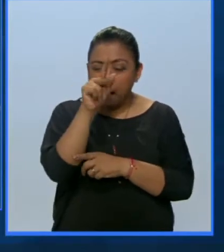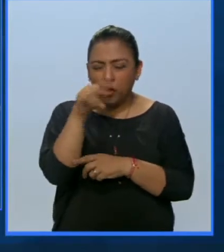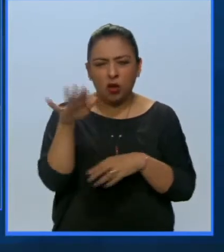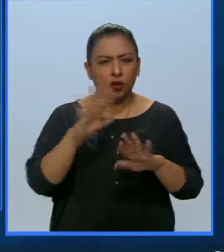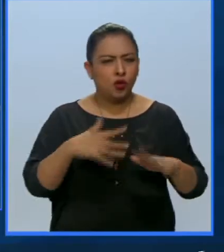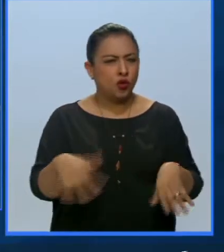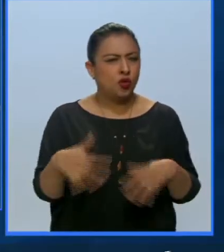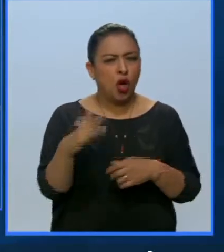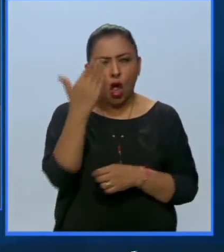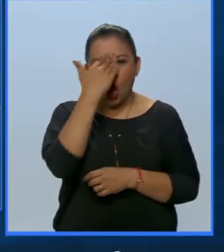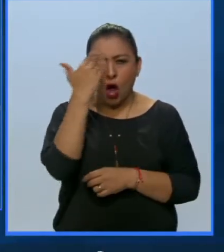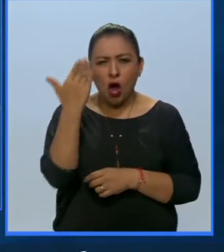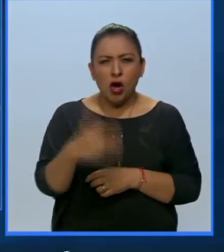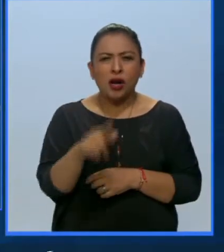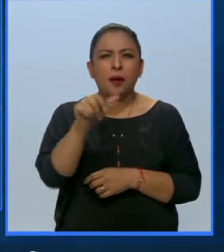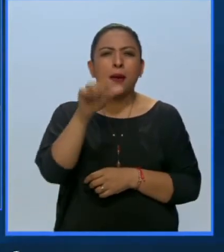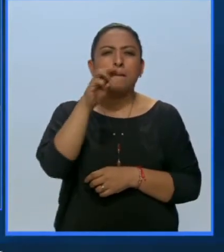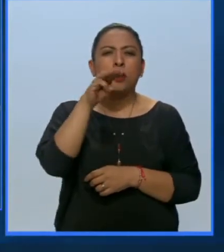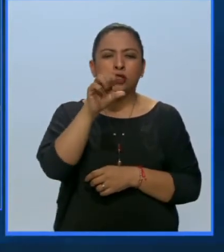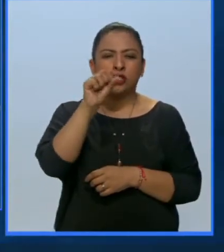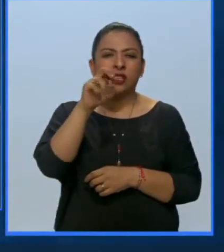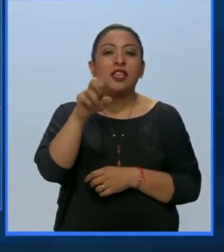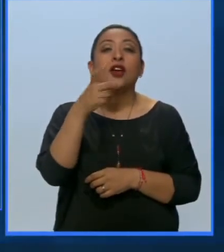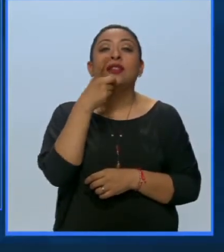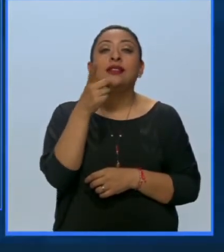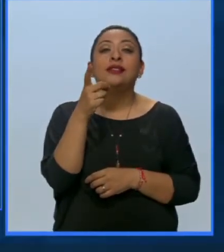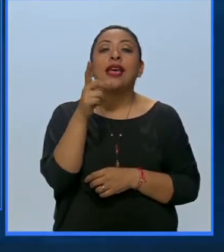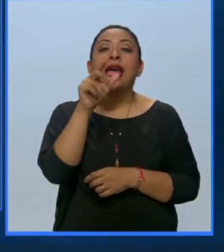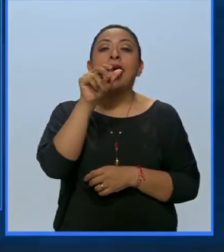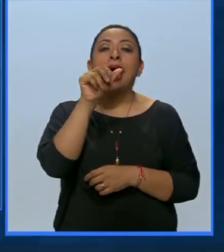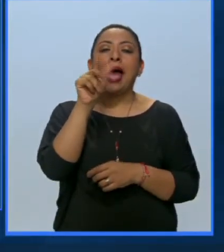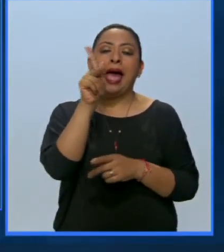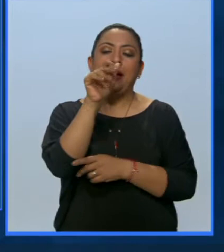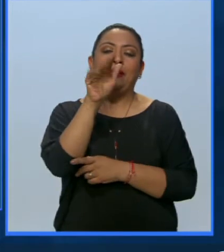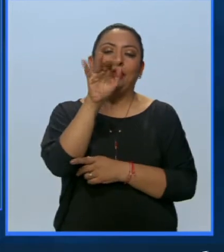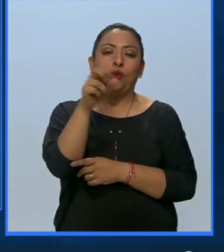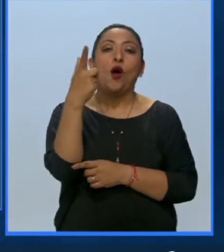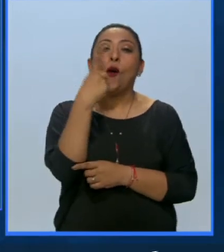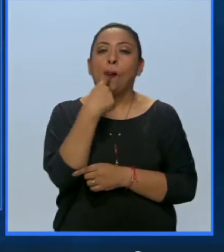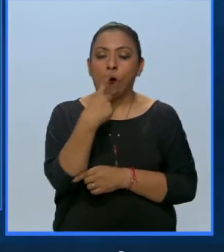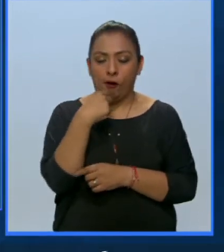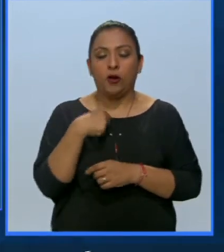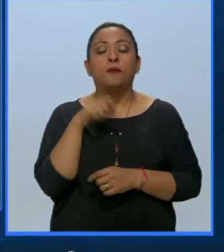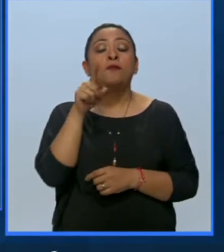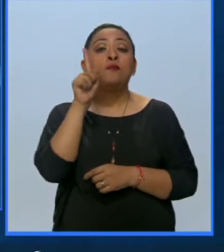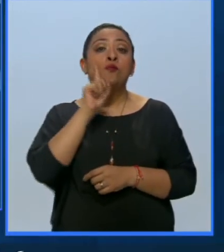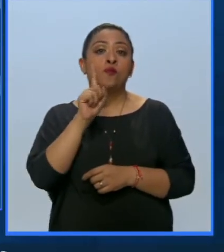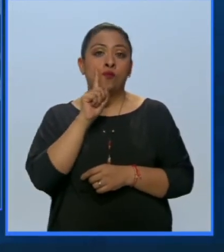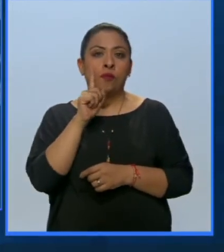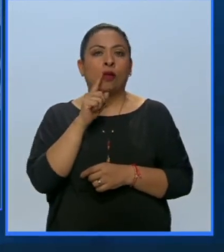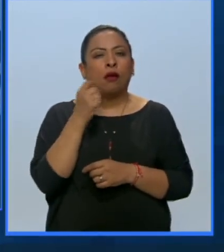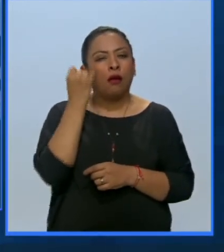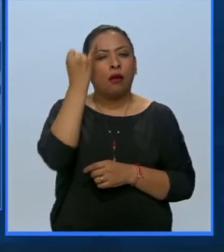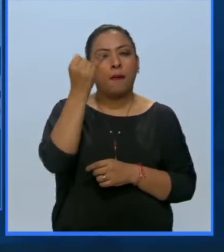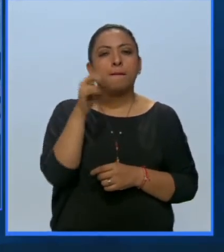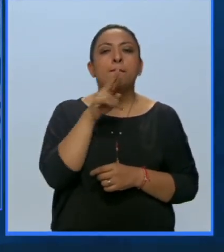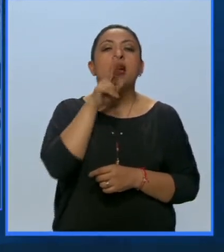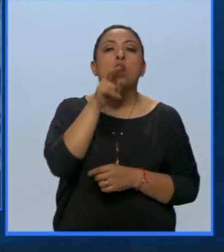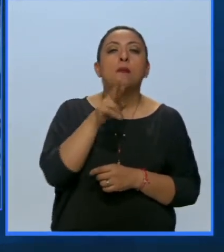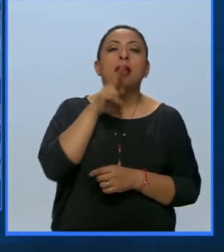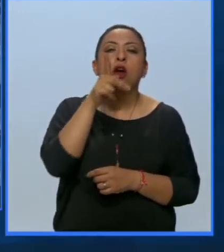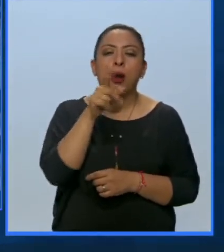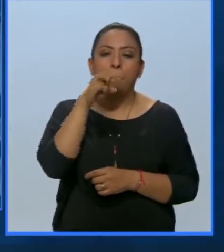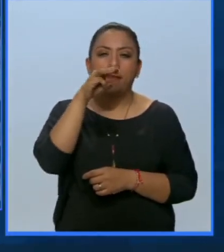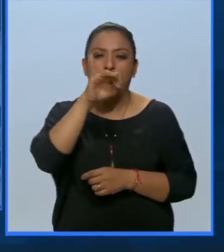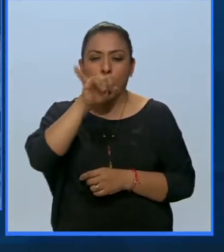A Monseñor Méndez Arceo le puso el Obispón Rojo. Al homenaje de la también publicista creadora del eslogan Mejor Mejora